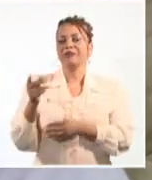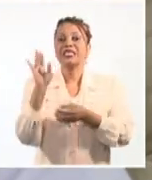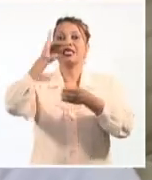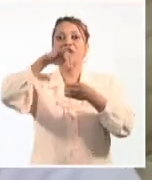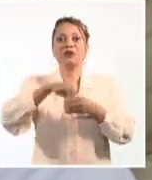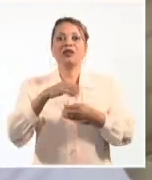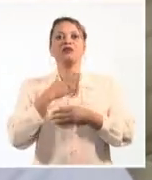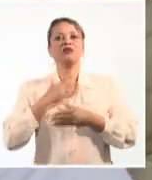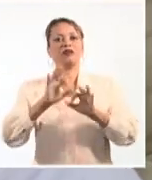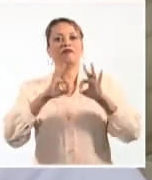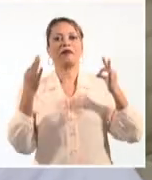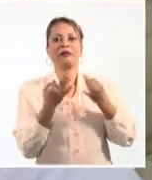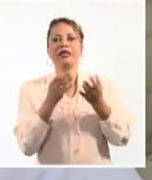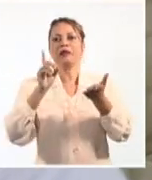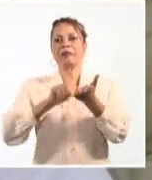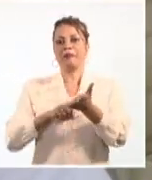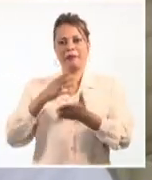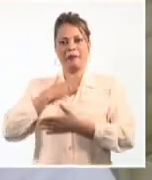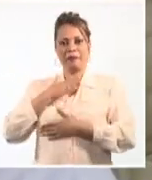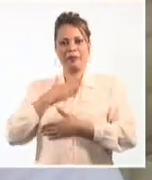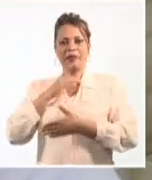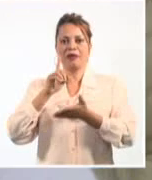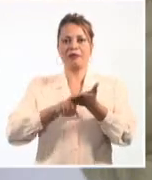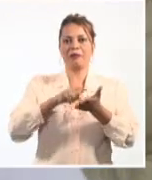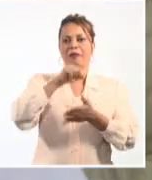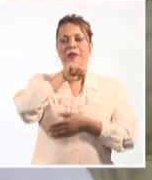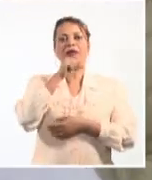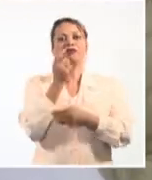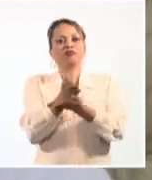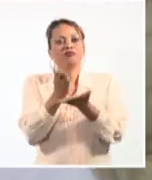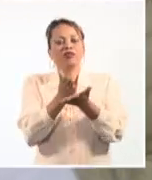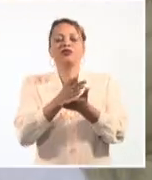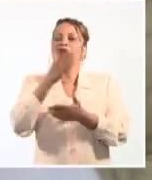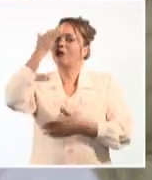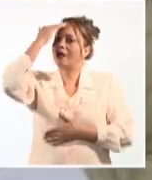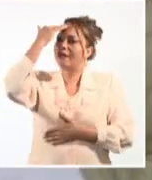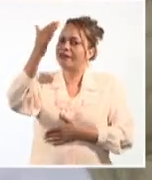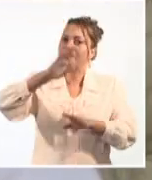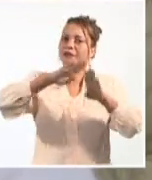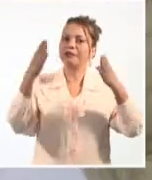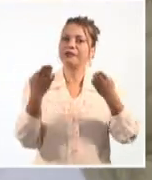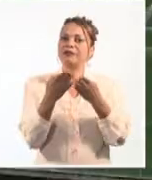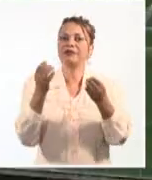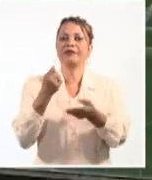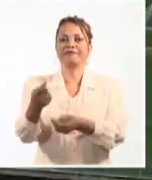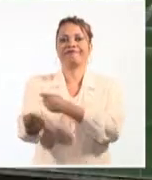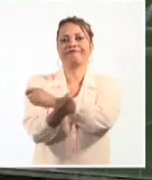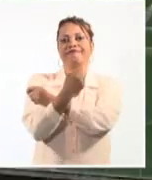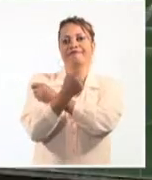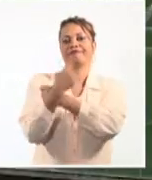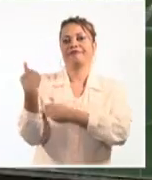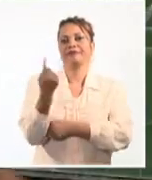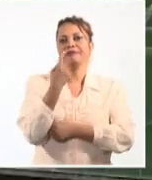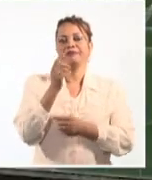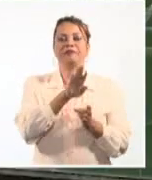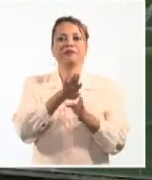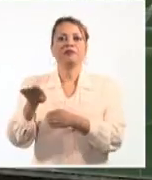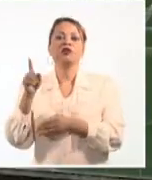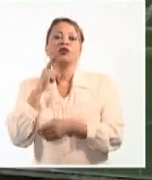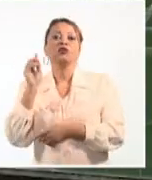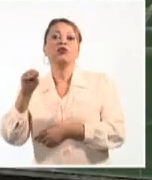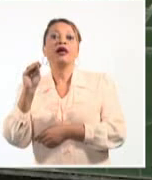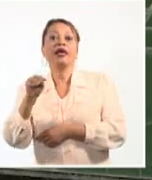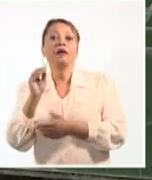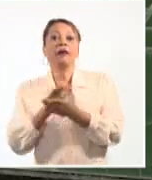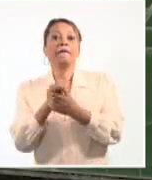mi familia. Mis padres estudiaron con ella y siempre voy a estar muy agradecida por todo el trabajo que está haciendo con nosotros. Usted la llama Miriam, ahí está la situación